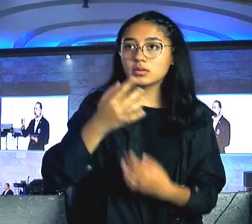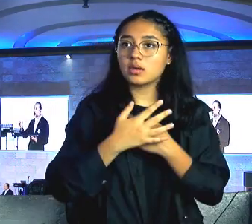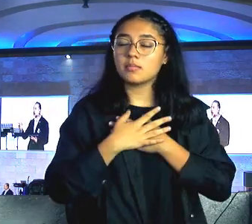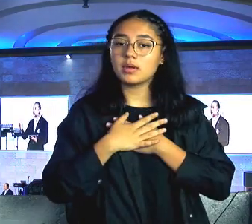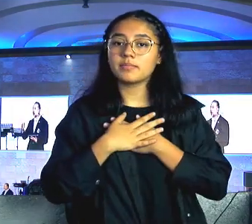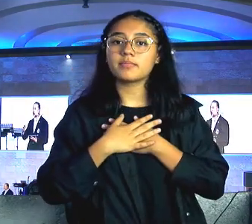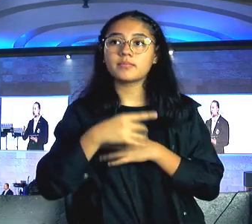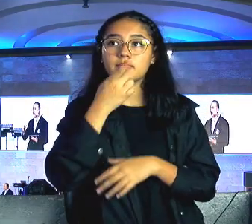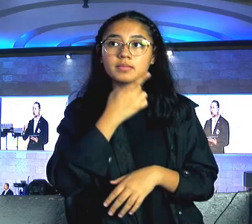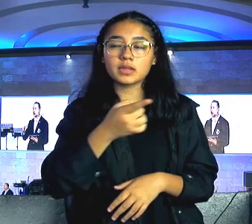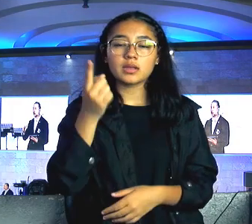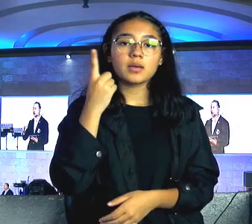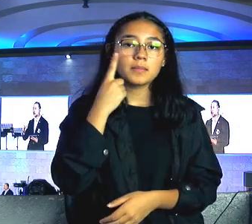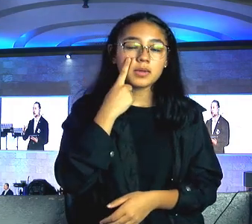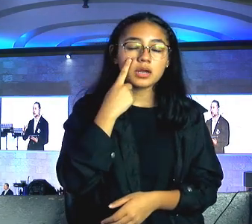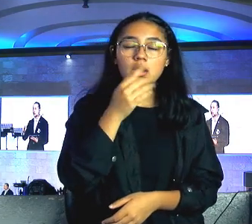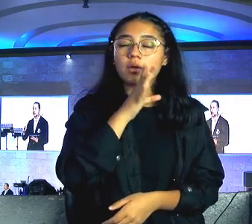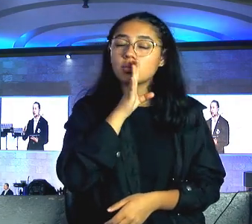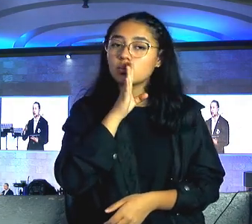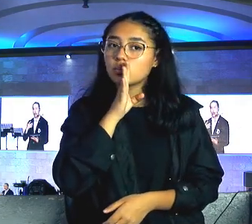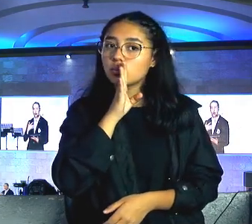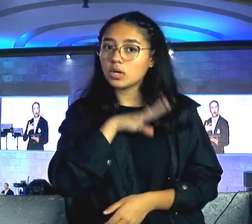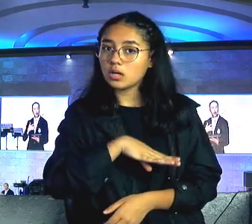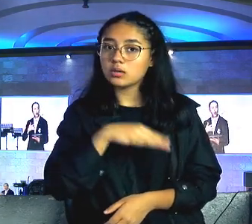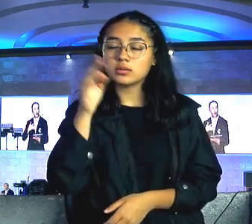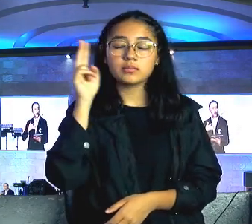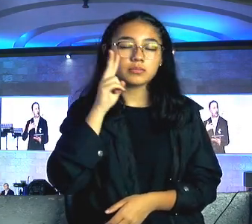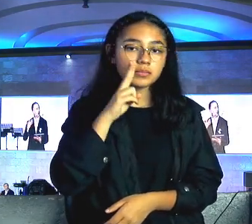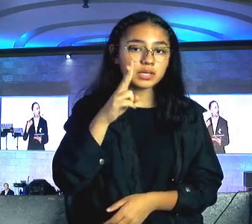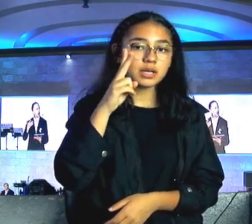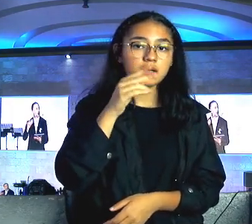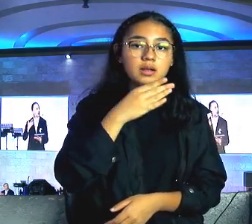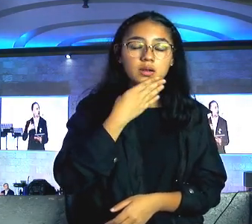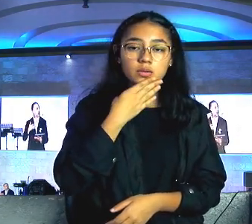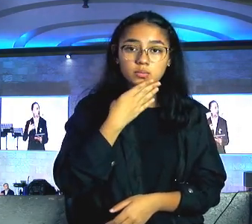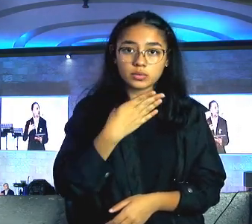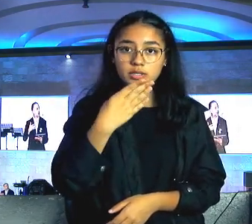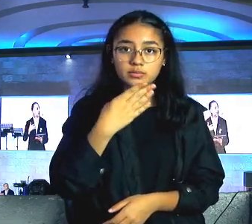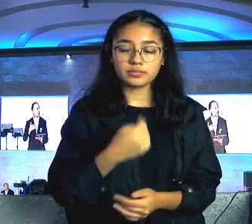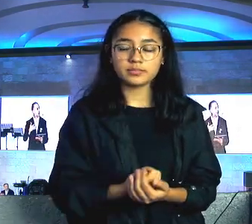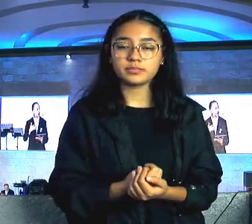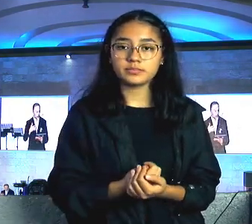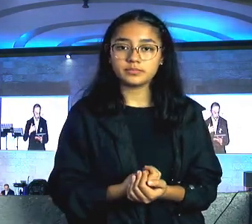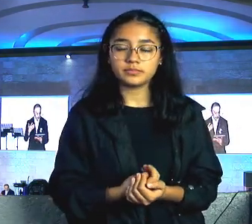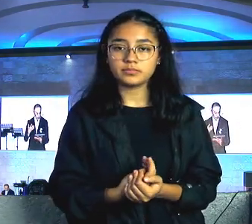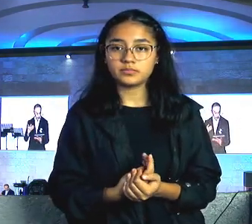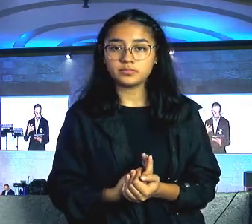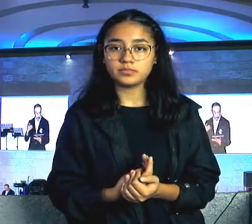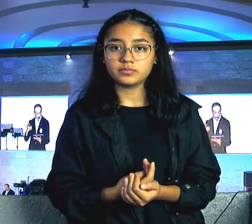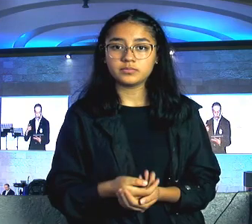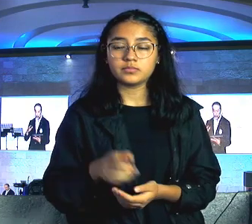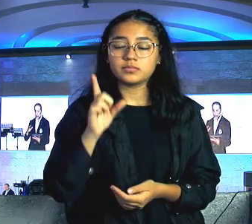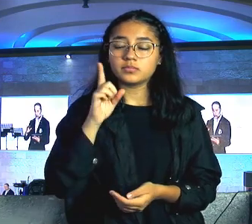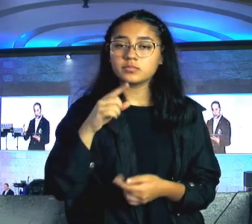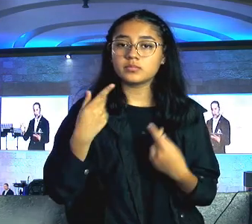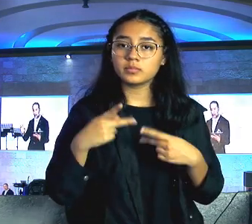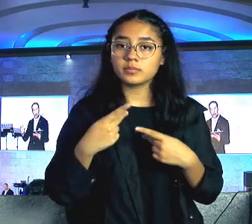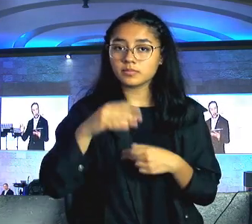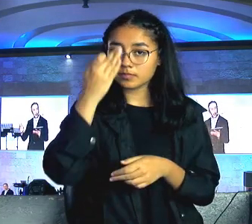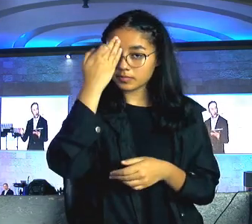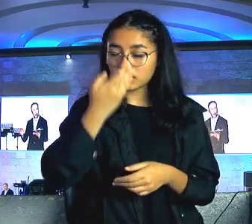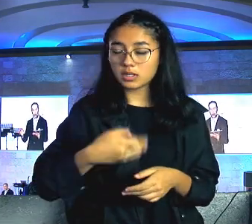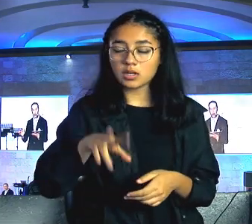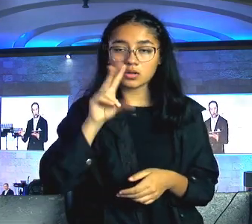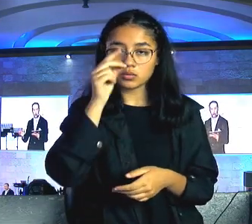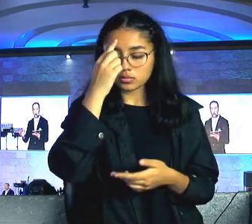los buenos y a los malos. El ser bueno no quiere decir que Dios me deje de ver. Y que una persona decida no creer en Él y